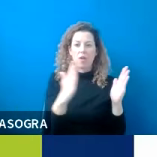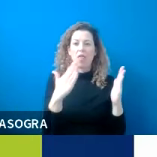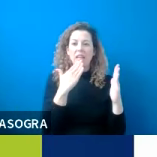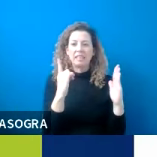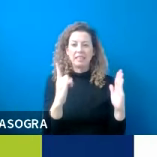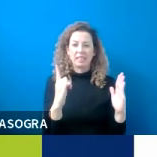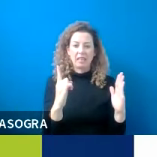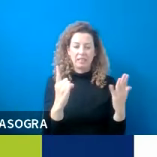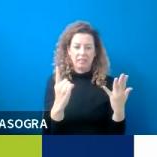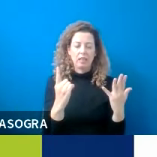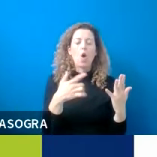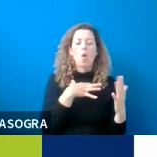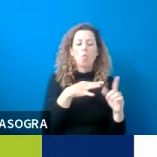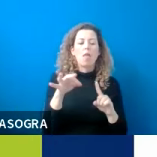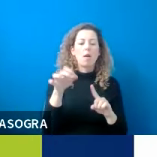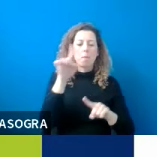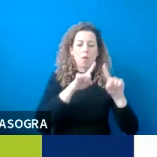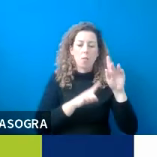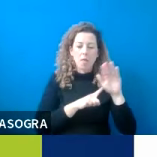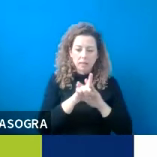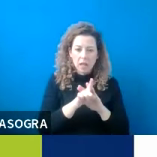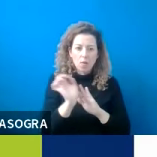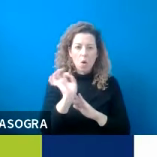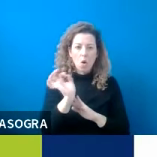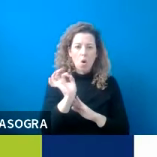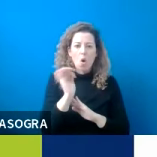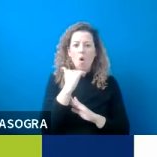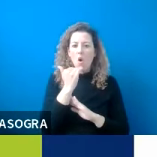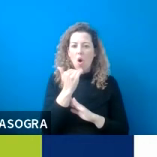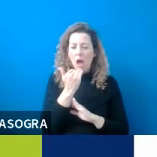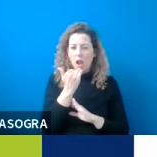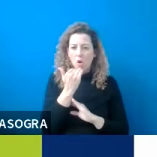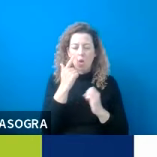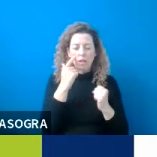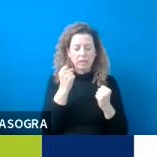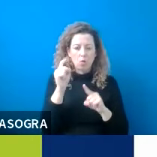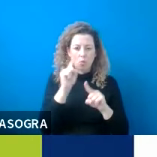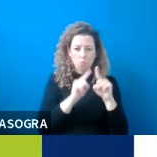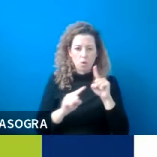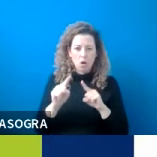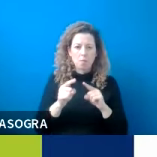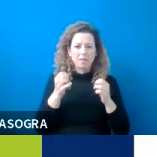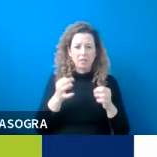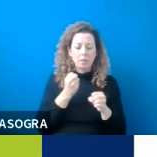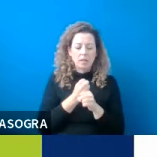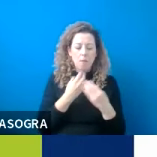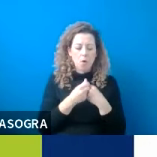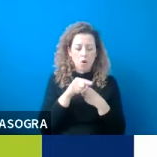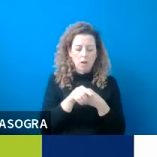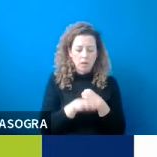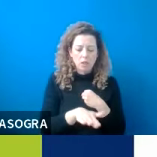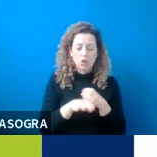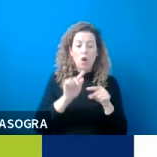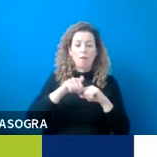que tienen algún trastorno del desarrollo o el riesgo de poder padecer algún trastorno de desarrollo. Trabajamos siempre con el niño, con la familia y con el